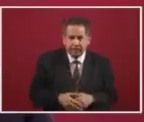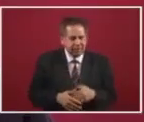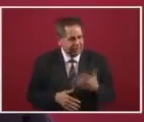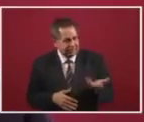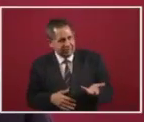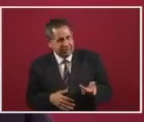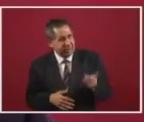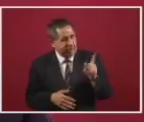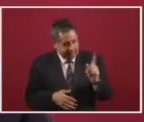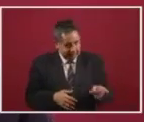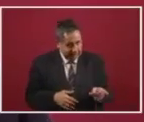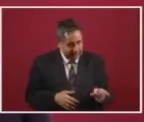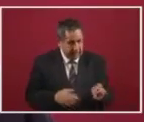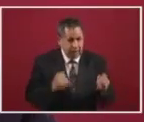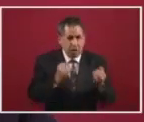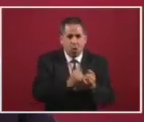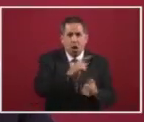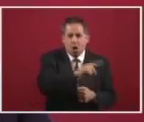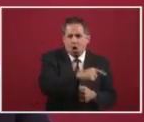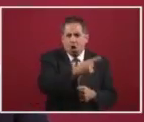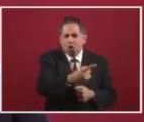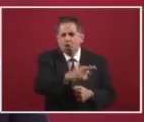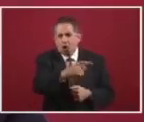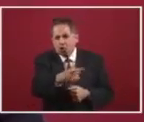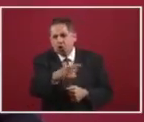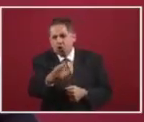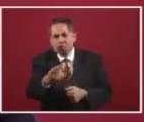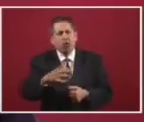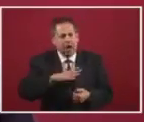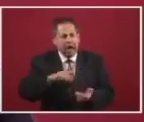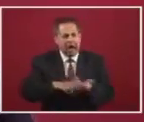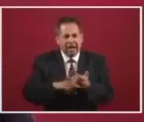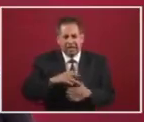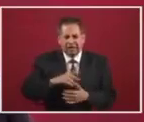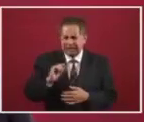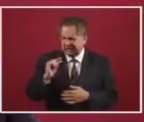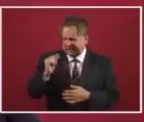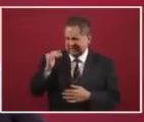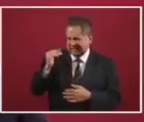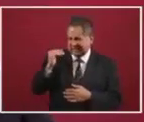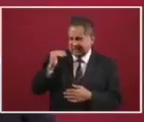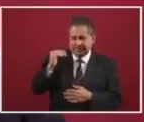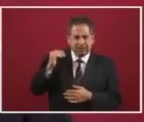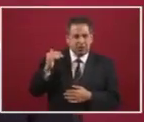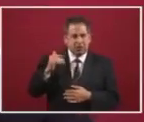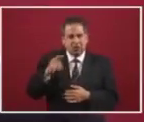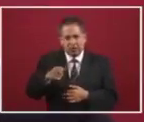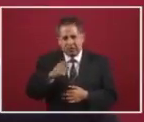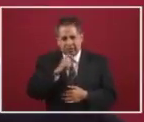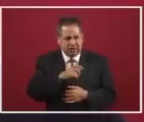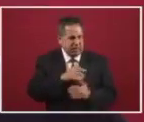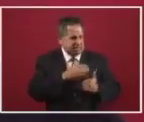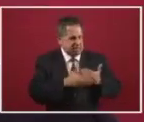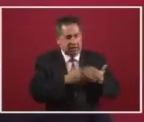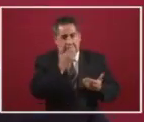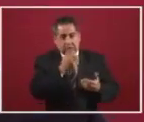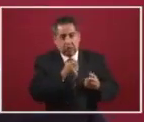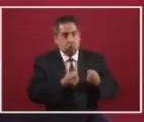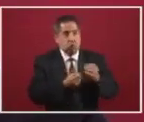como ese organismo, otros hace poco crearon también, con el impulso